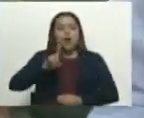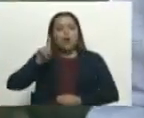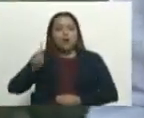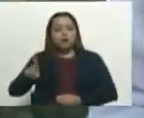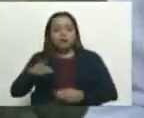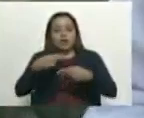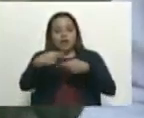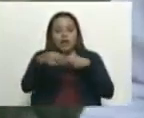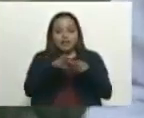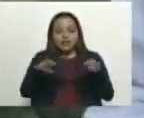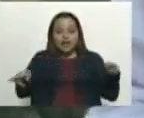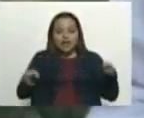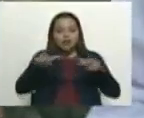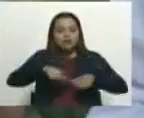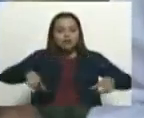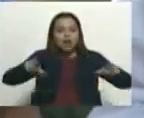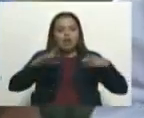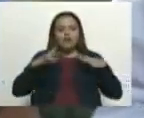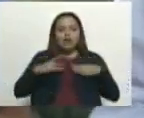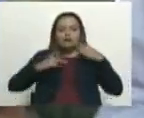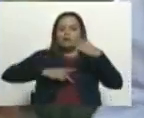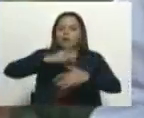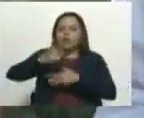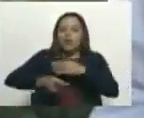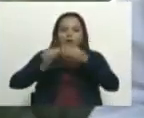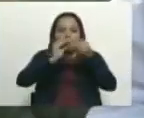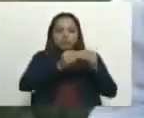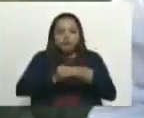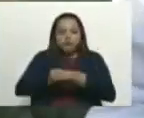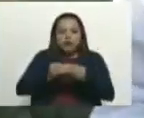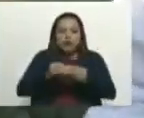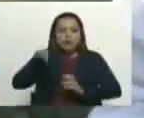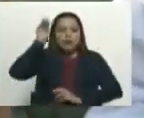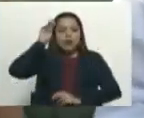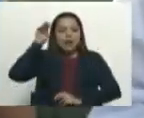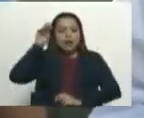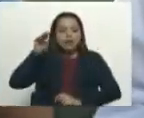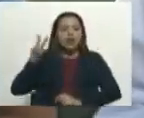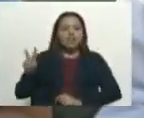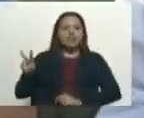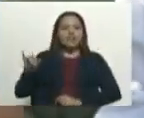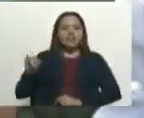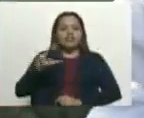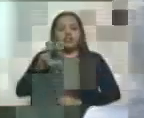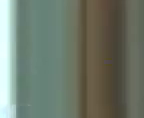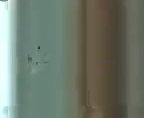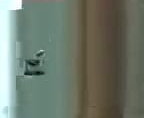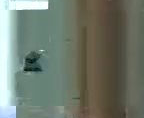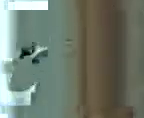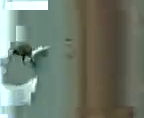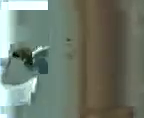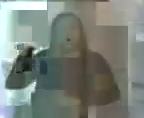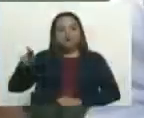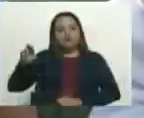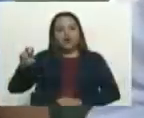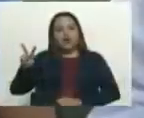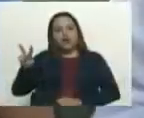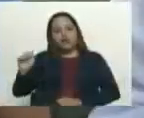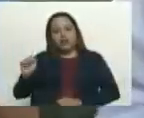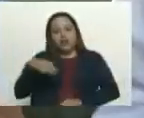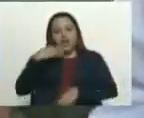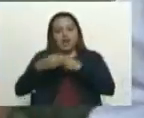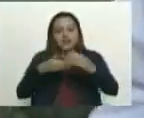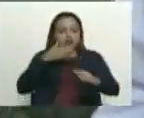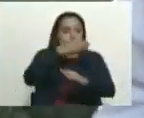centro vacacional planificado, diseñado por el gran maestro Carlos Raúl Villanueva. Hemos estado haciendo recorrido por